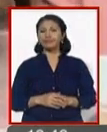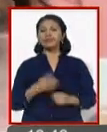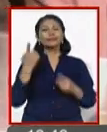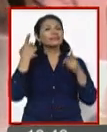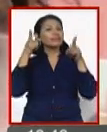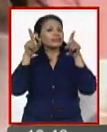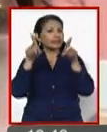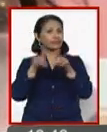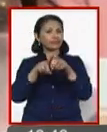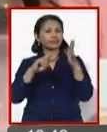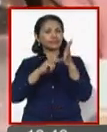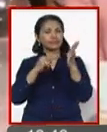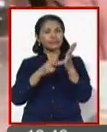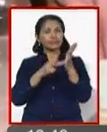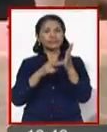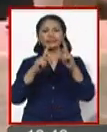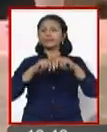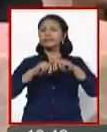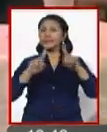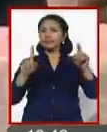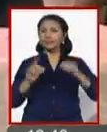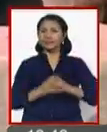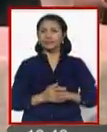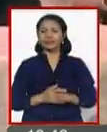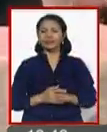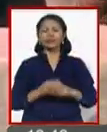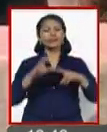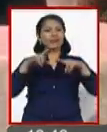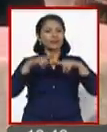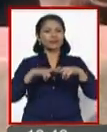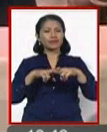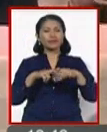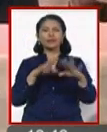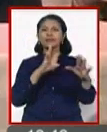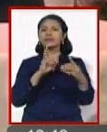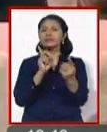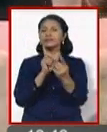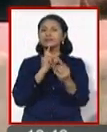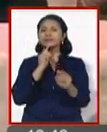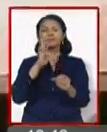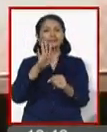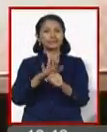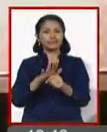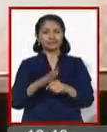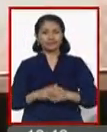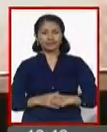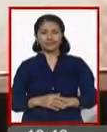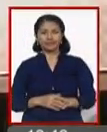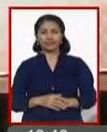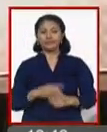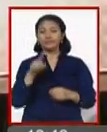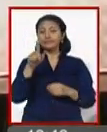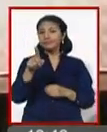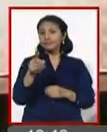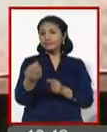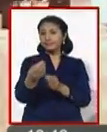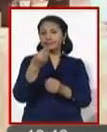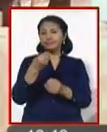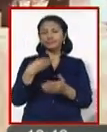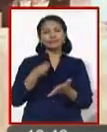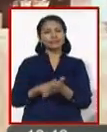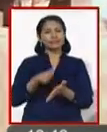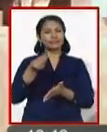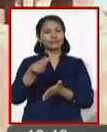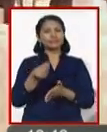estar de acuerdo con diferencias y sentarse a una mesa y pactar. vos me das esto, yo te doy